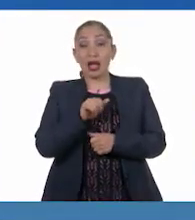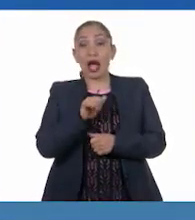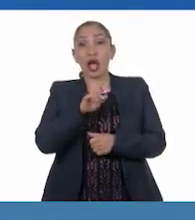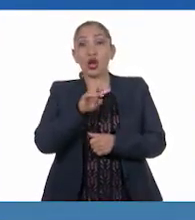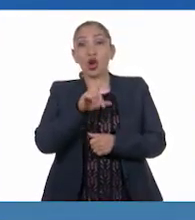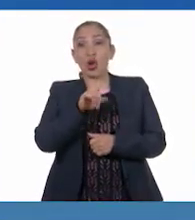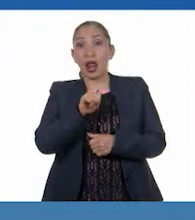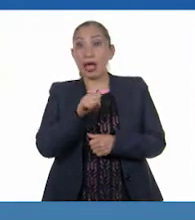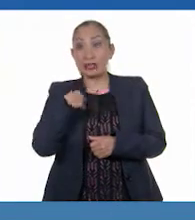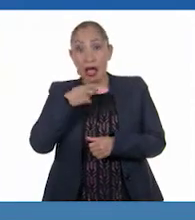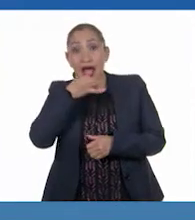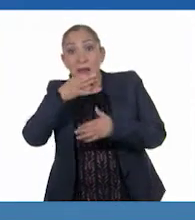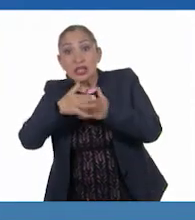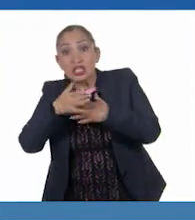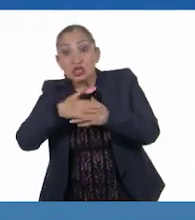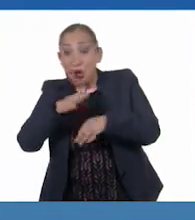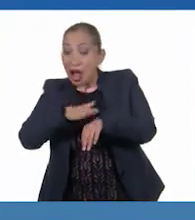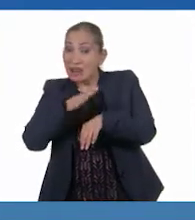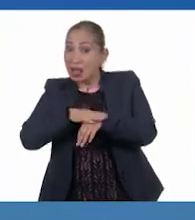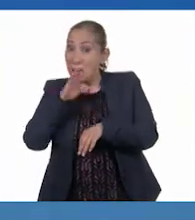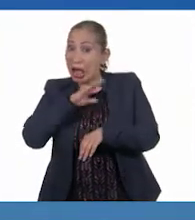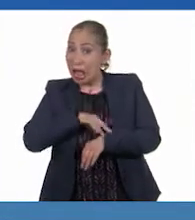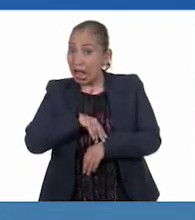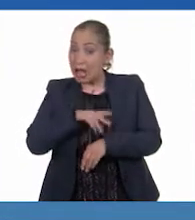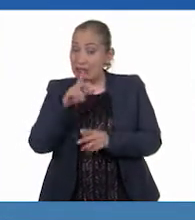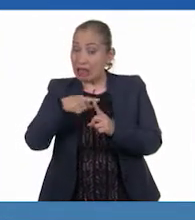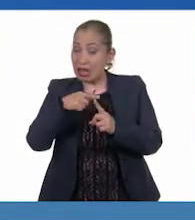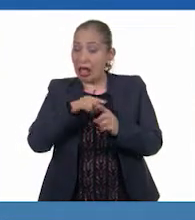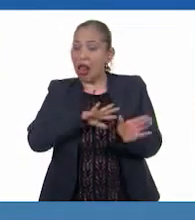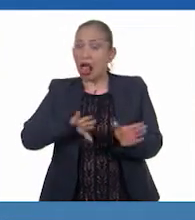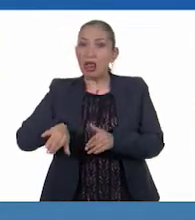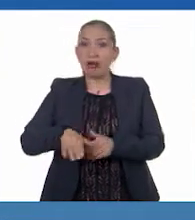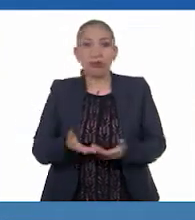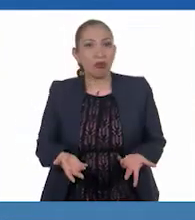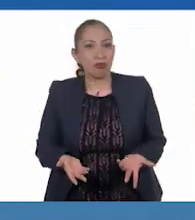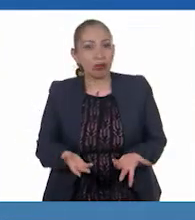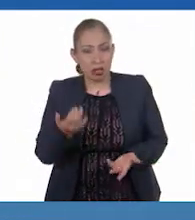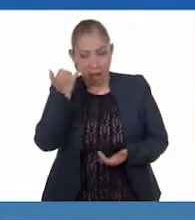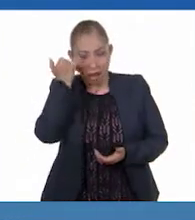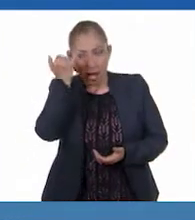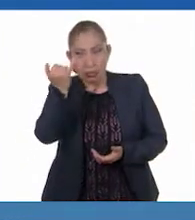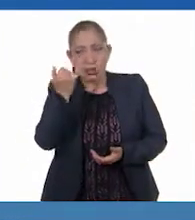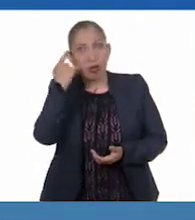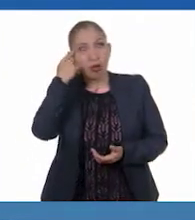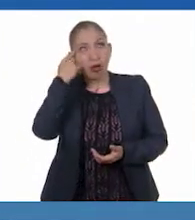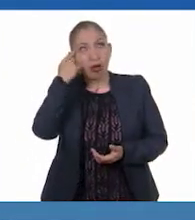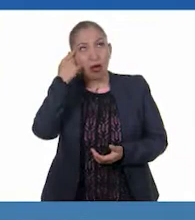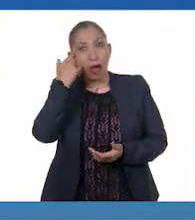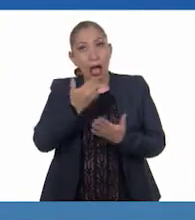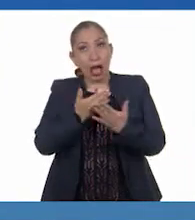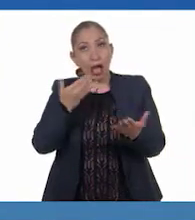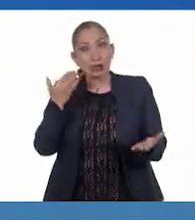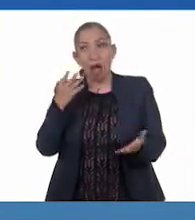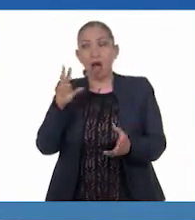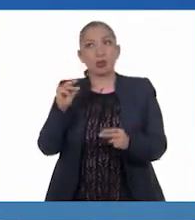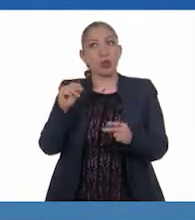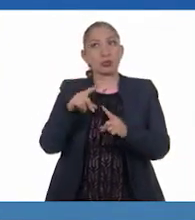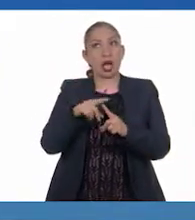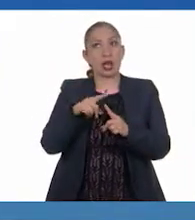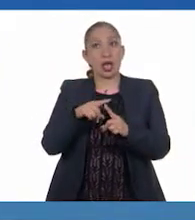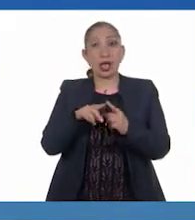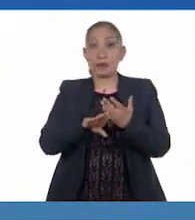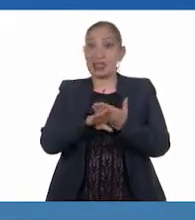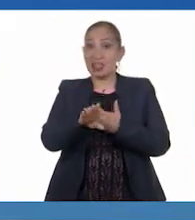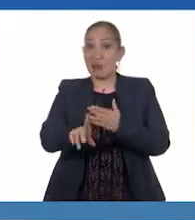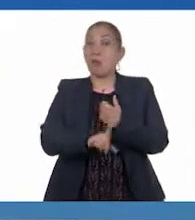no tendrá buenas calificaciones. Si hubiera considerado las consecuencias antes, podría